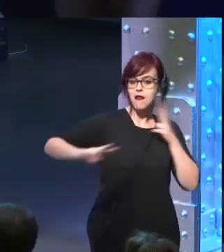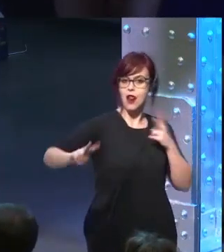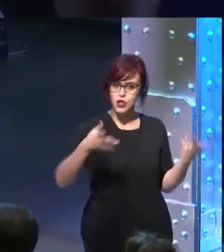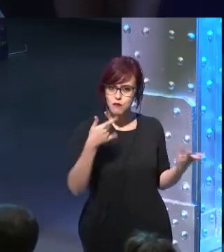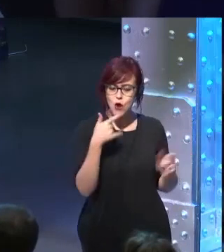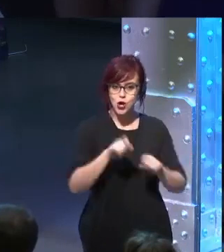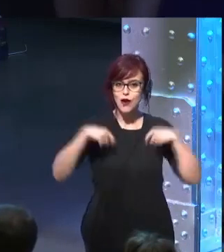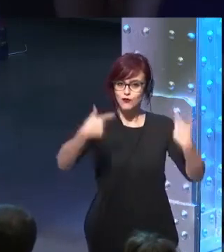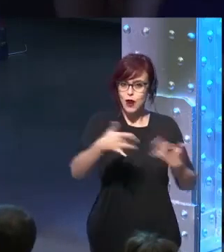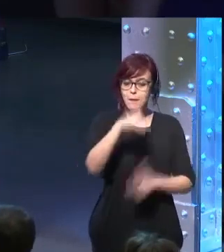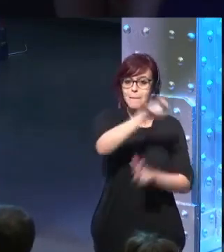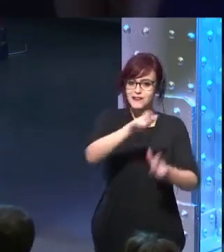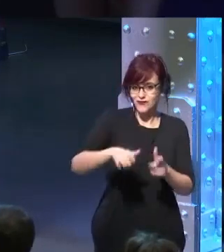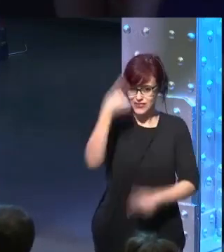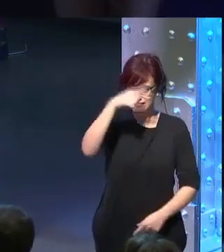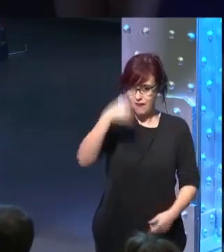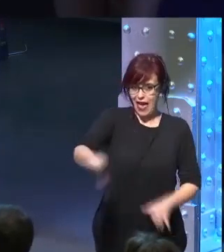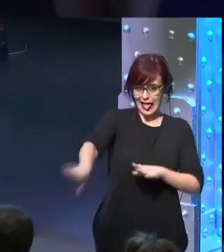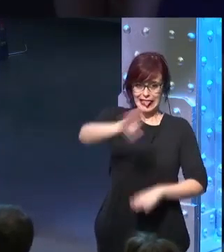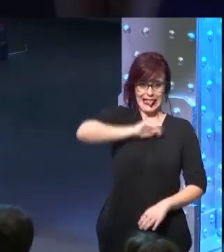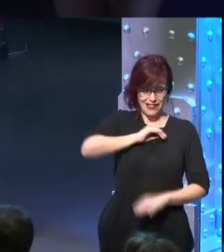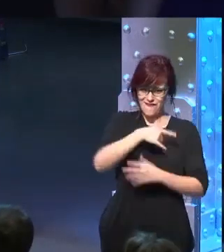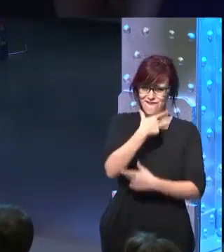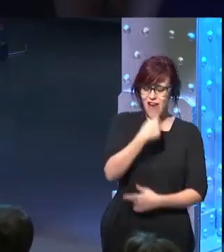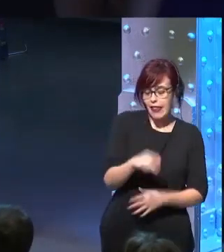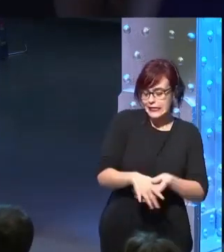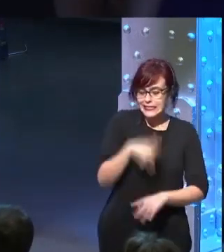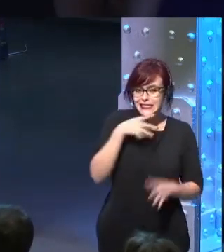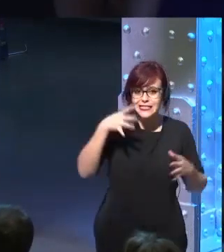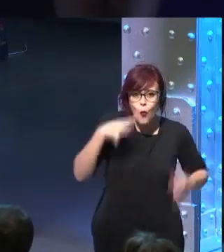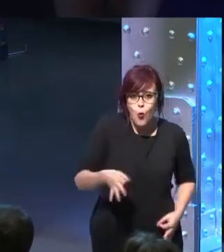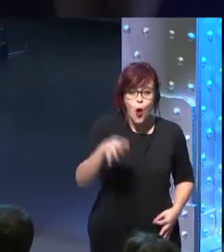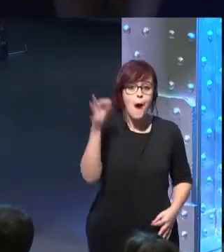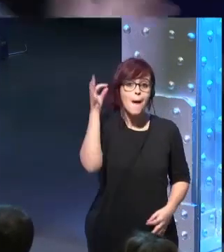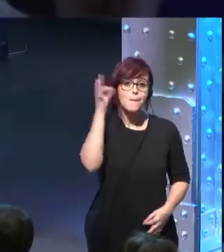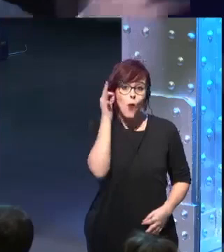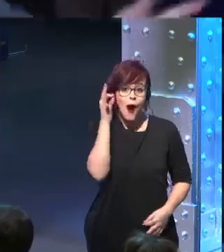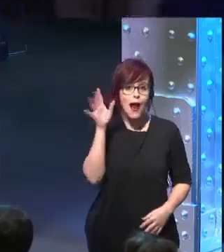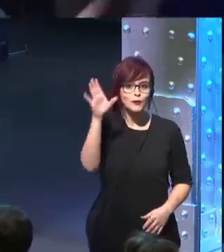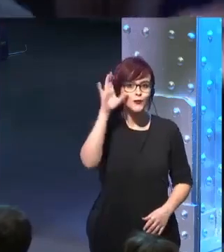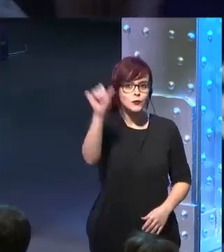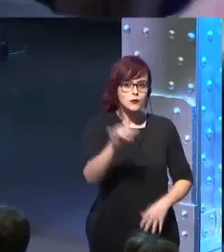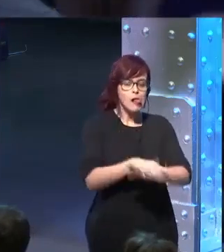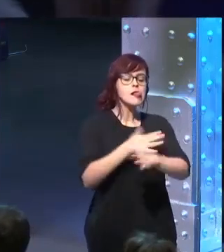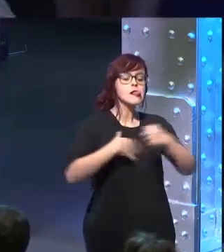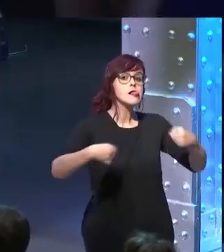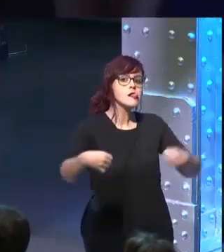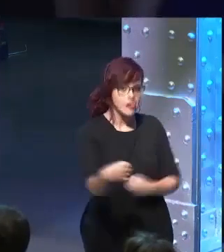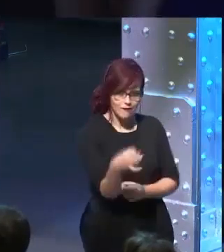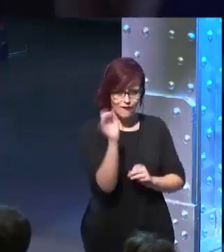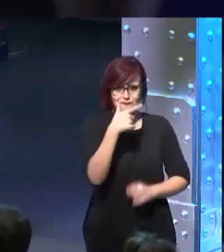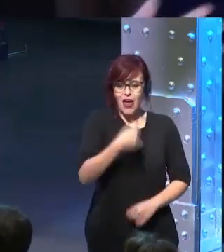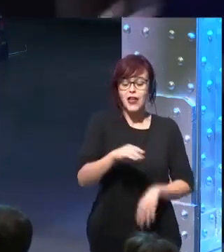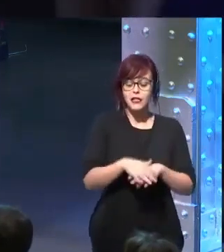que muchas mujeres sabrán de lo que hablo, creo que muchas mujeres se sentirán identificadas con esto. Cuando el hombre dice: de acuerdo, muy